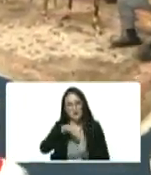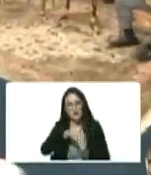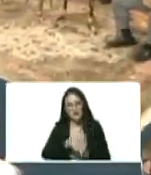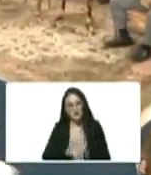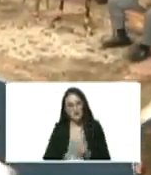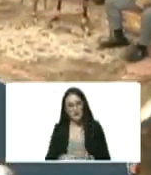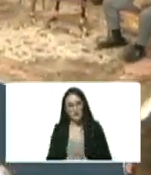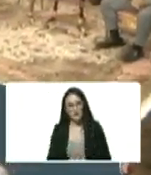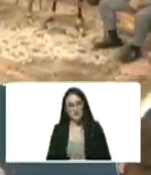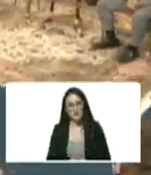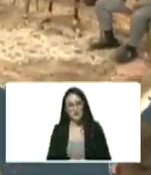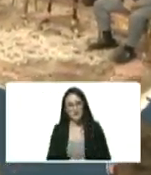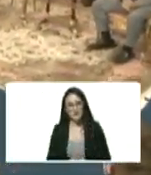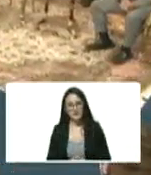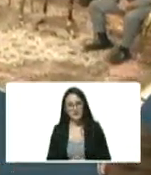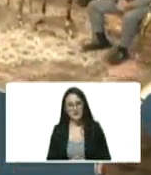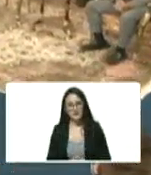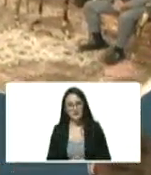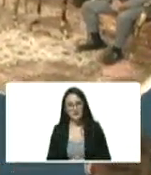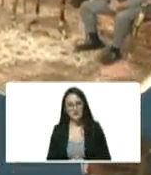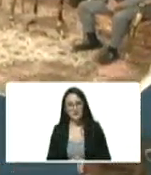profundamente,